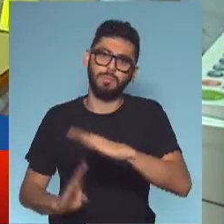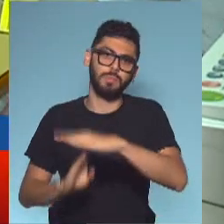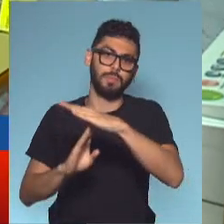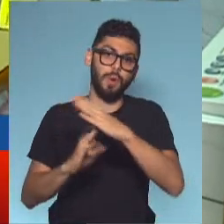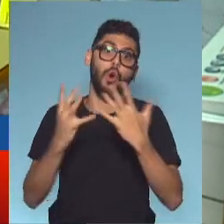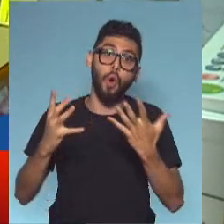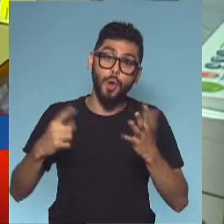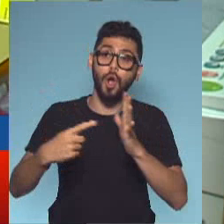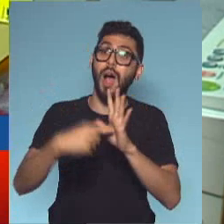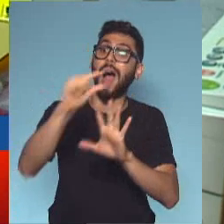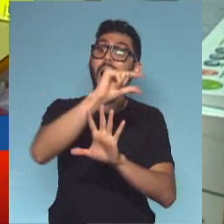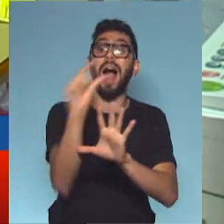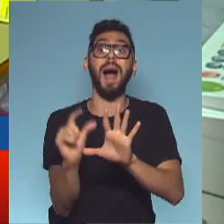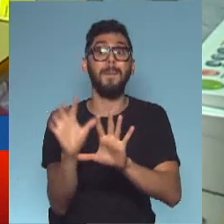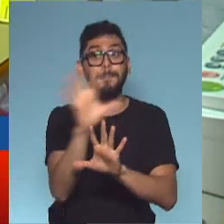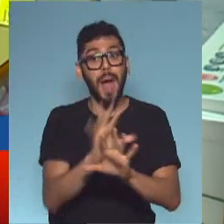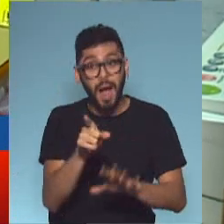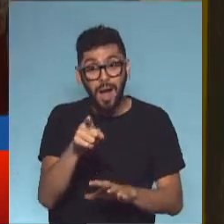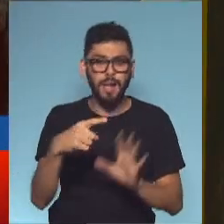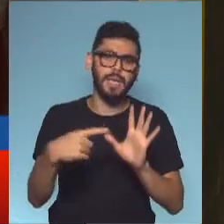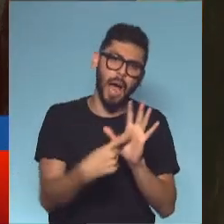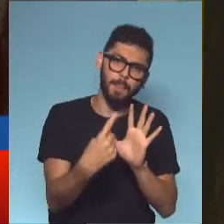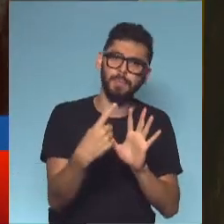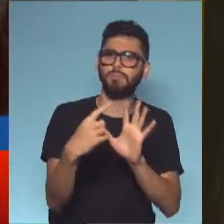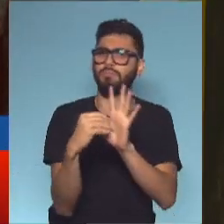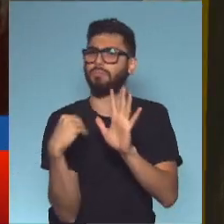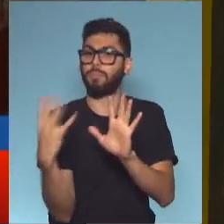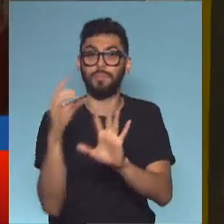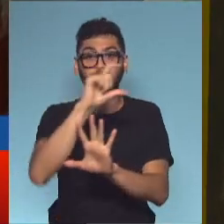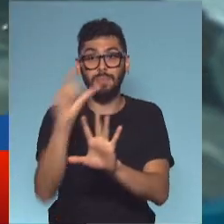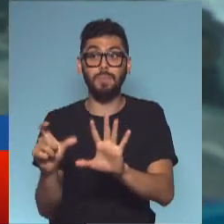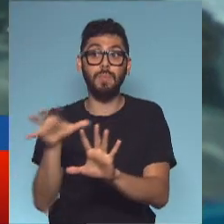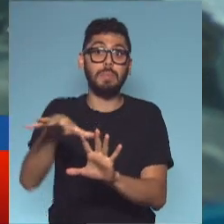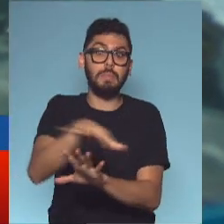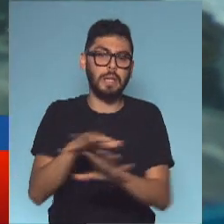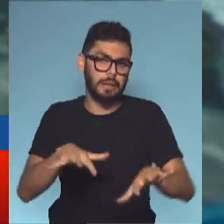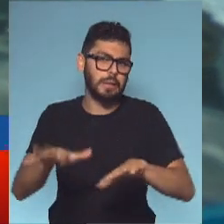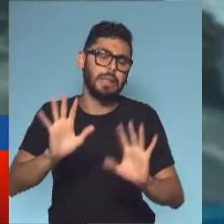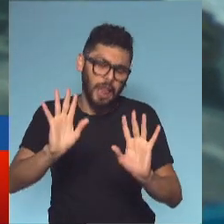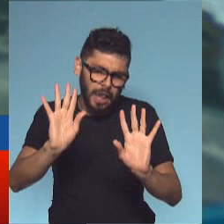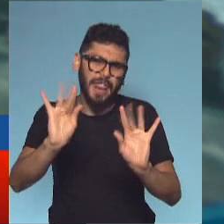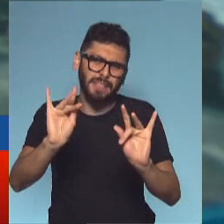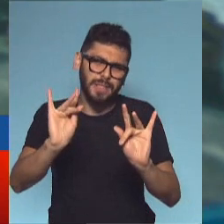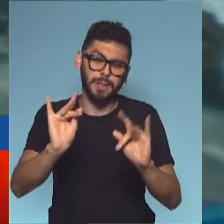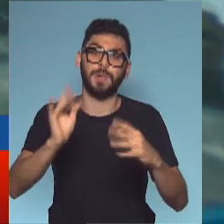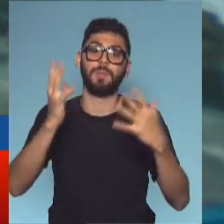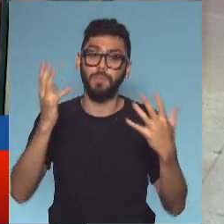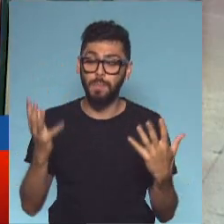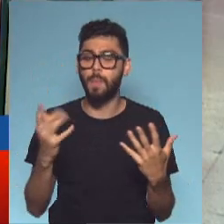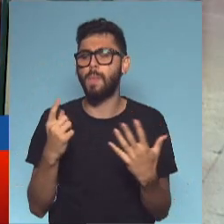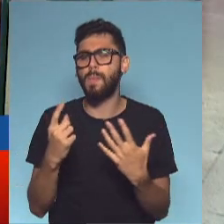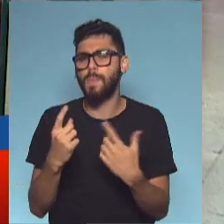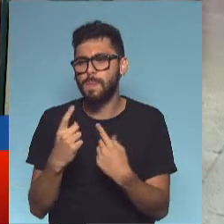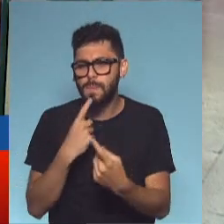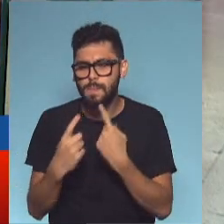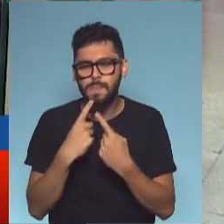región metropolitana de Buenos Aires, Ciudad de Buenos Aires y Gran Buenos Aires, estamos en un momento de enorme complejidad. Y lo que hemos conversado, a partir